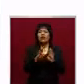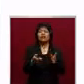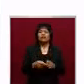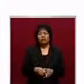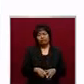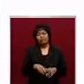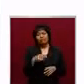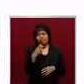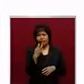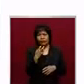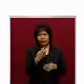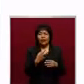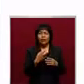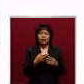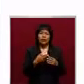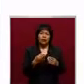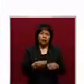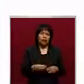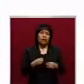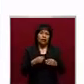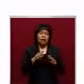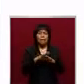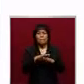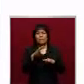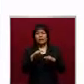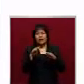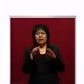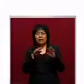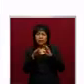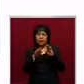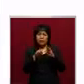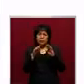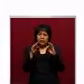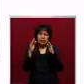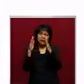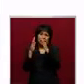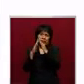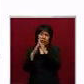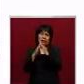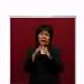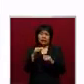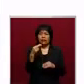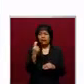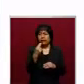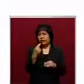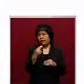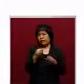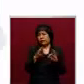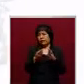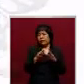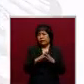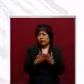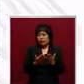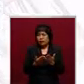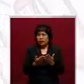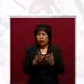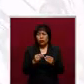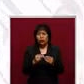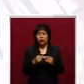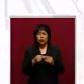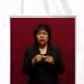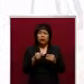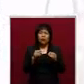etapa que estamos viviendo. Así es. Más trabajo en casa, necesidad de trabajar para sostener el hogar, no acceso a ambientes